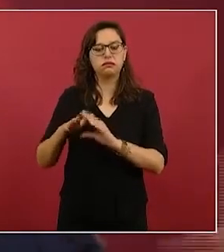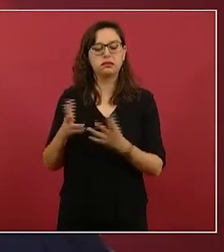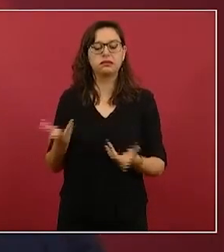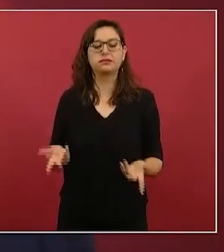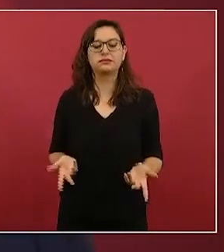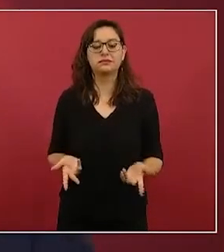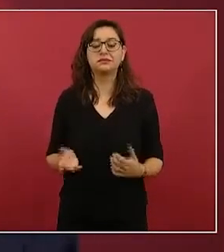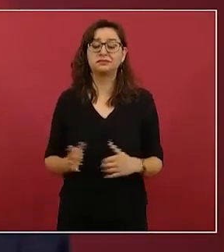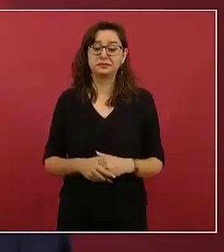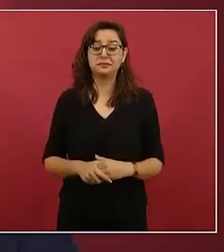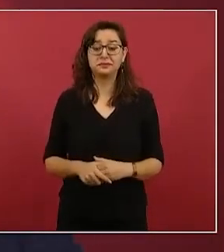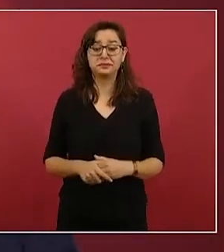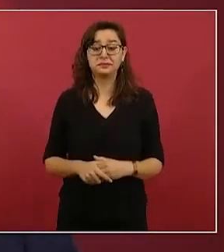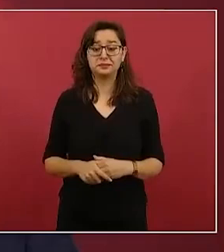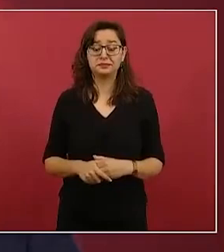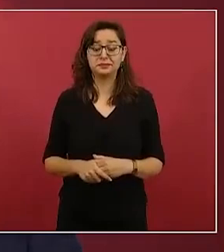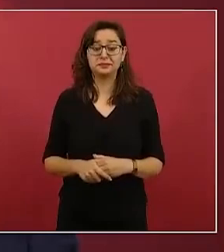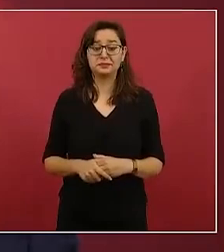pues